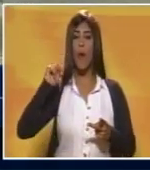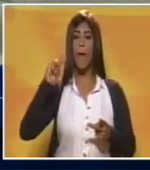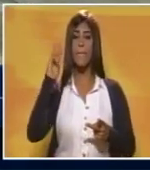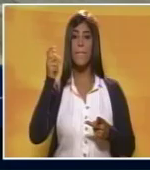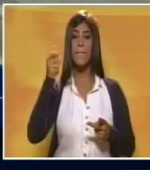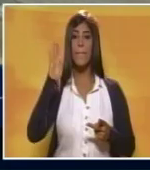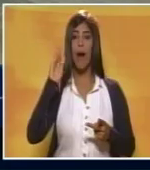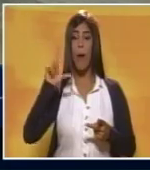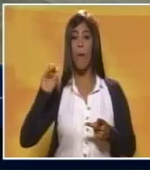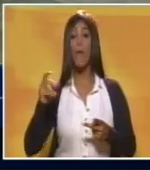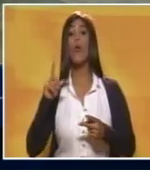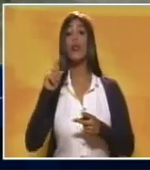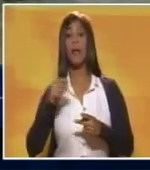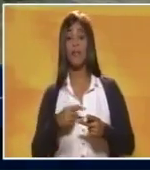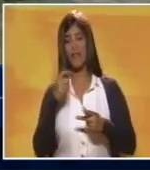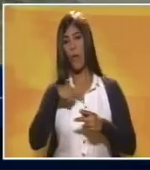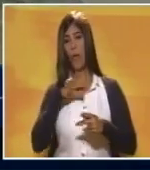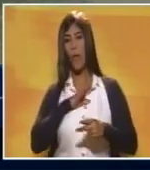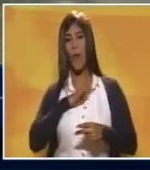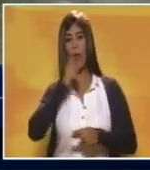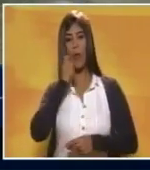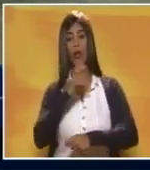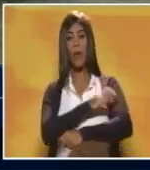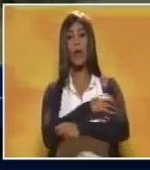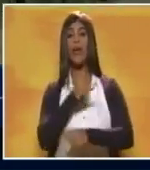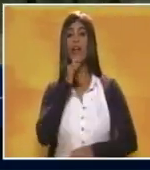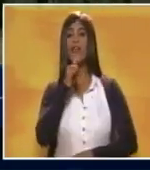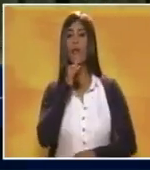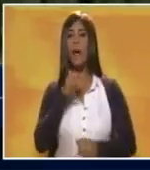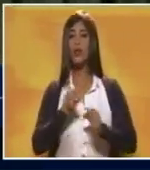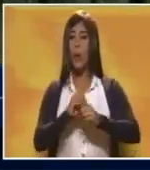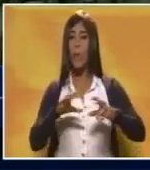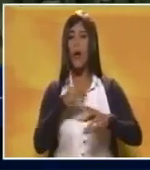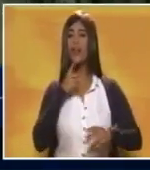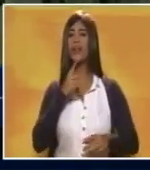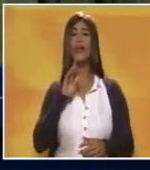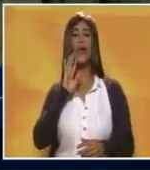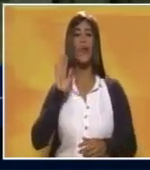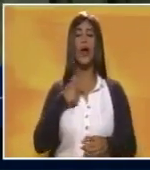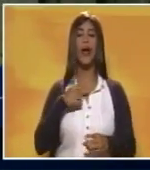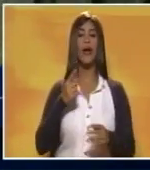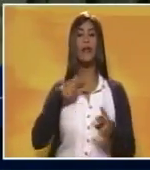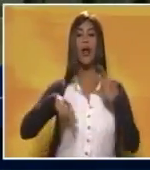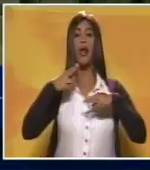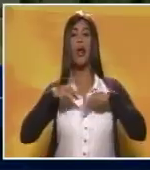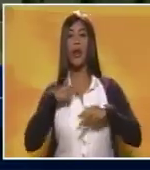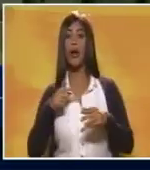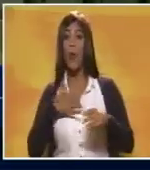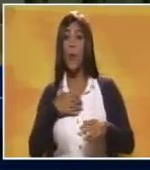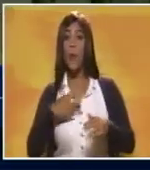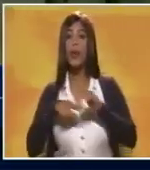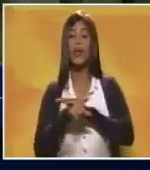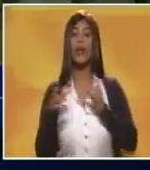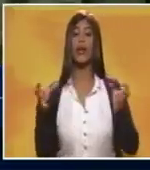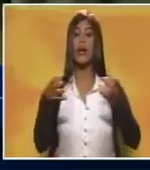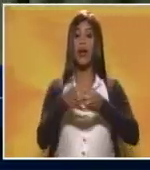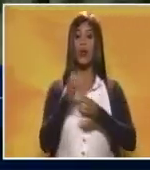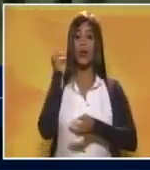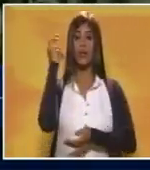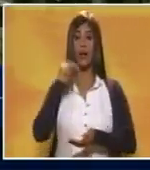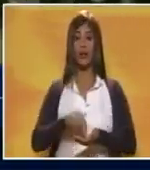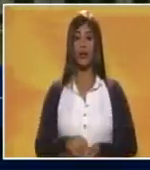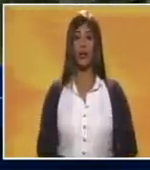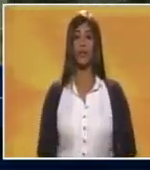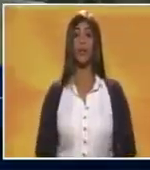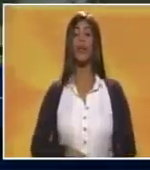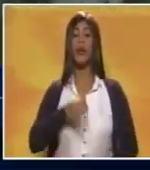señalado que la información de la bomba es un pretexto para hoy impedir la sesión de la Asamblea Nacional.